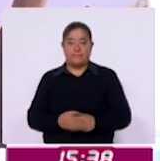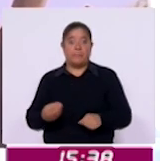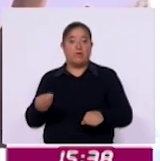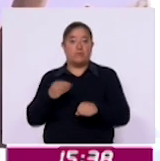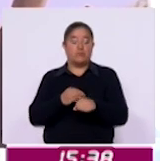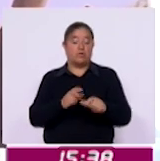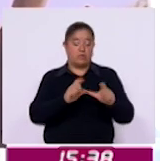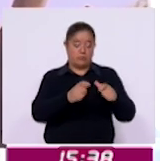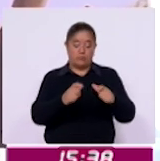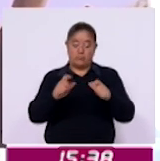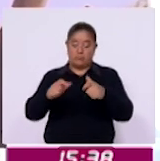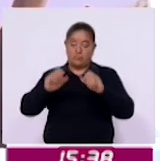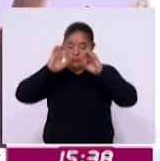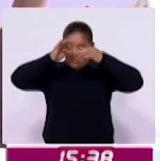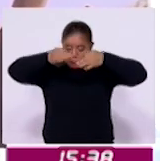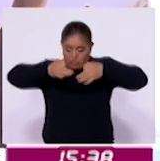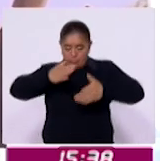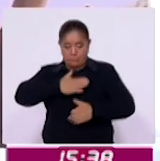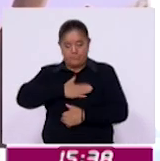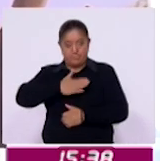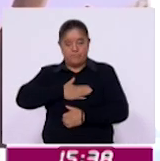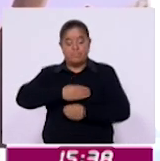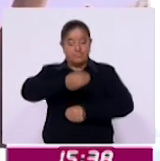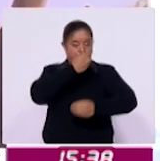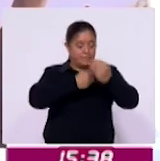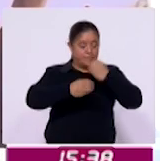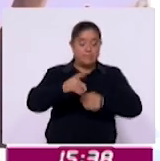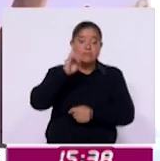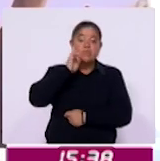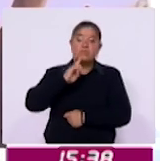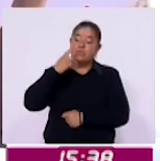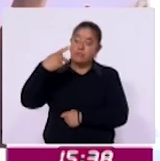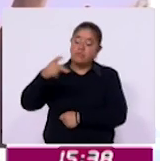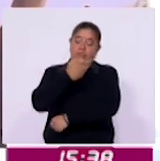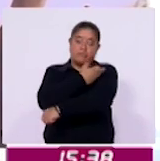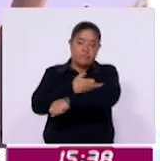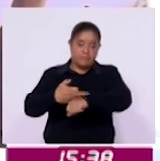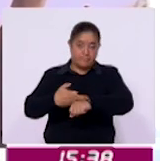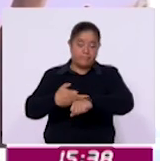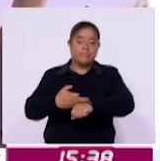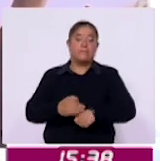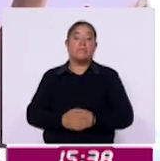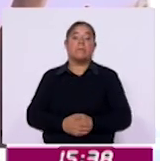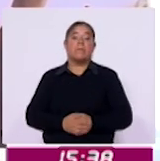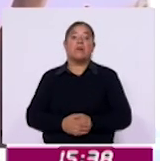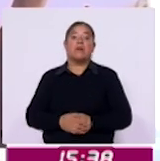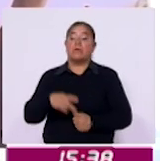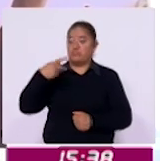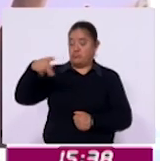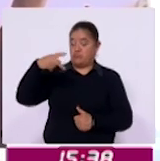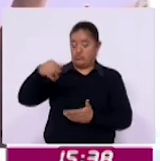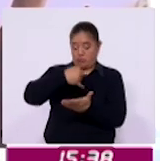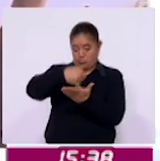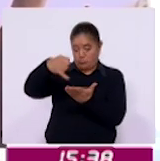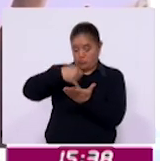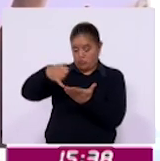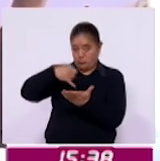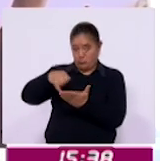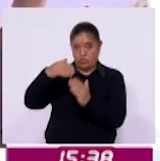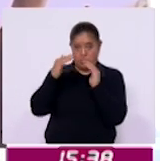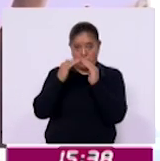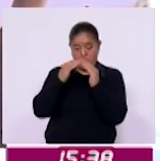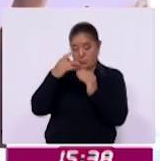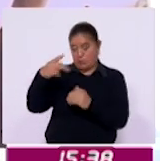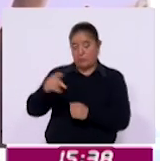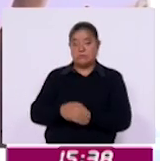de autosuficiencia alimentaria donde mujeres y sus familias cosechan sus propios alimentos, mismos